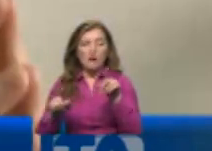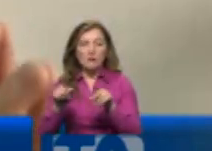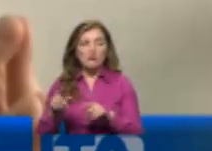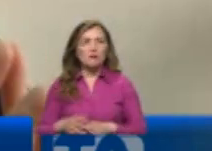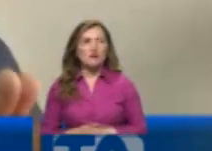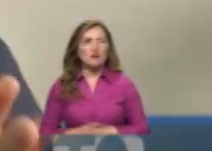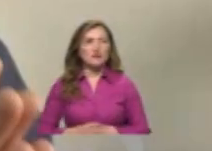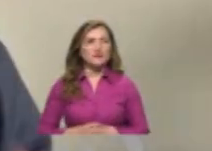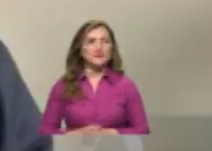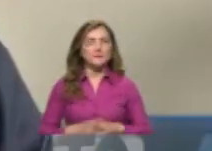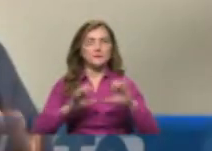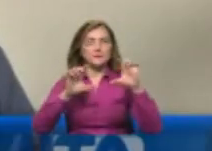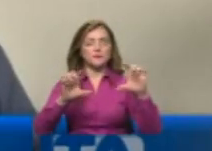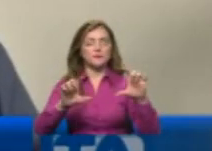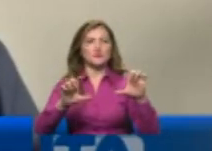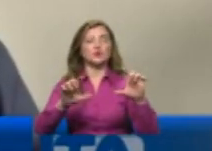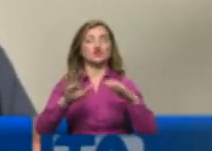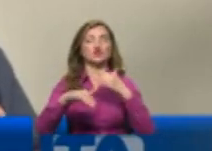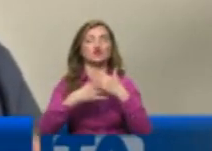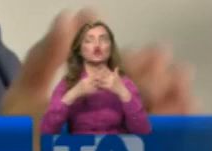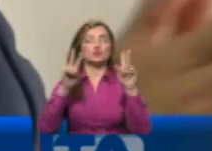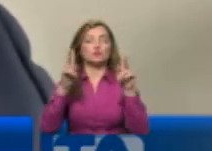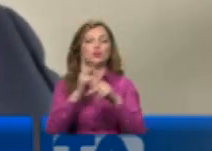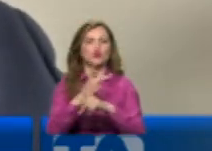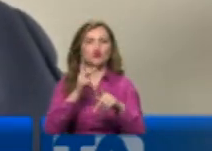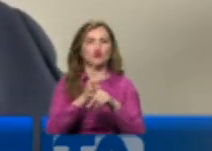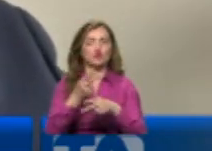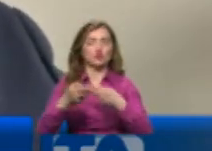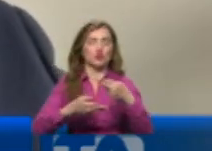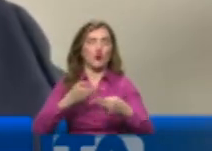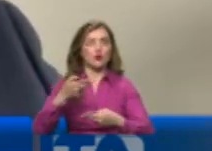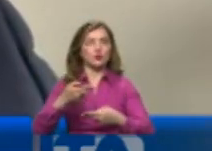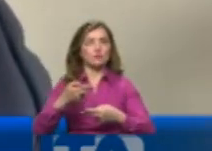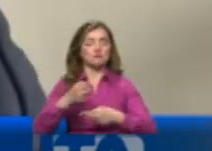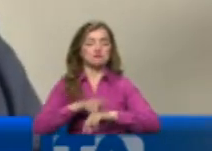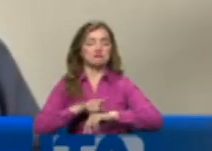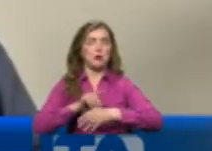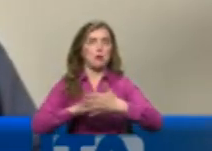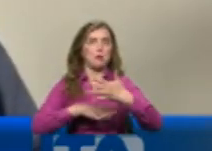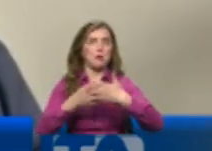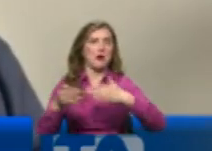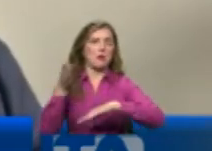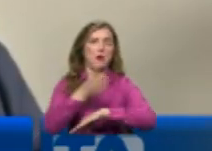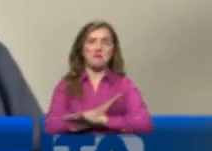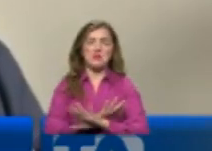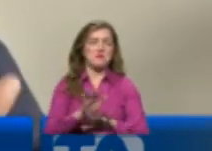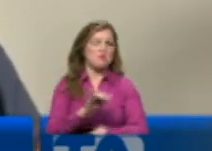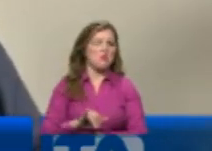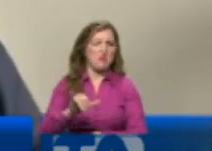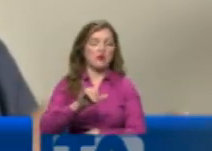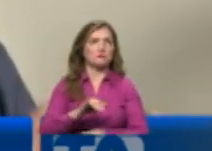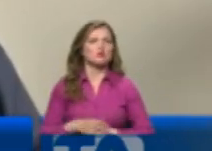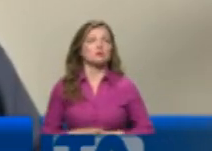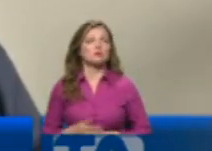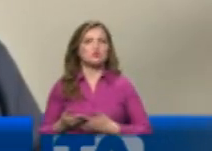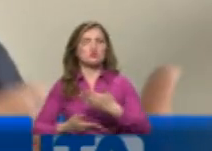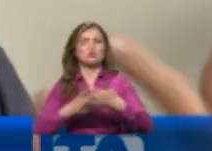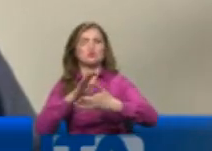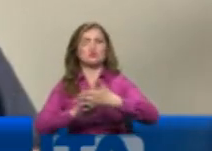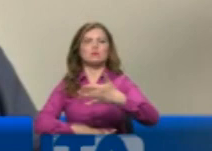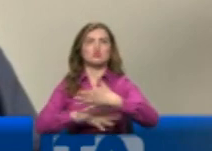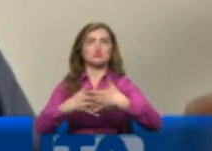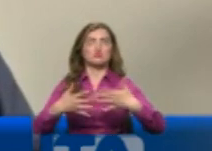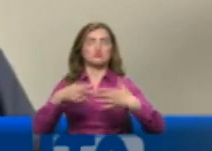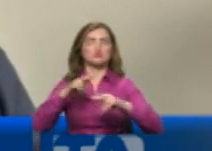Que el pico y placa para el sector productivo se mantenga en el horario que habitualmente ya se mantenía y que se nos comparta el cronograma